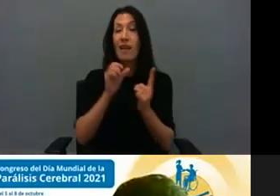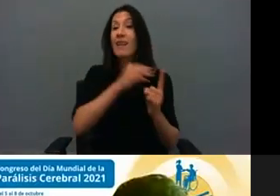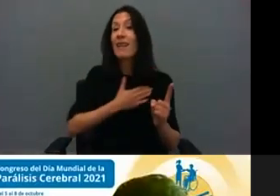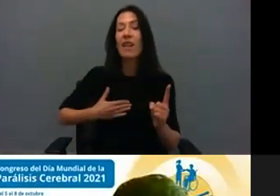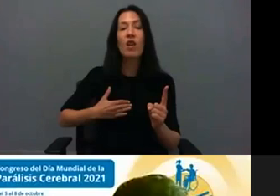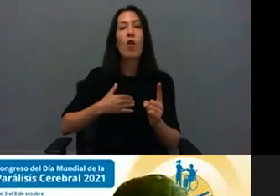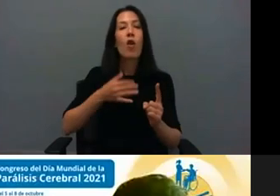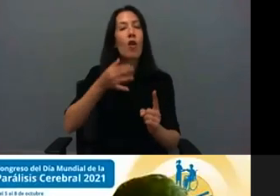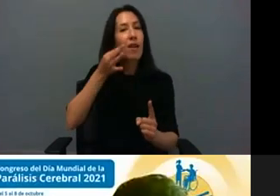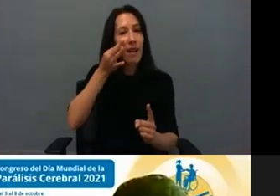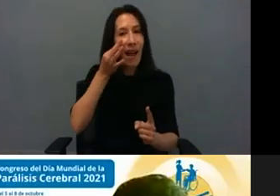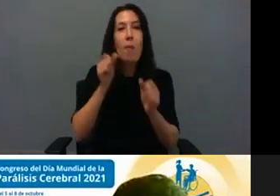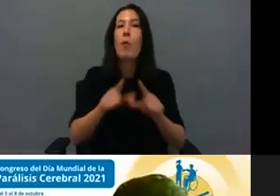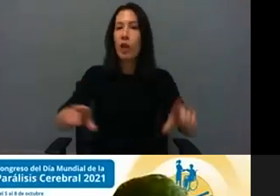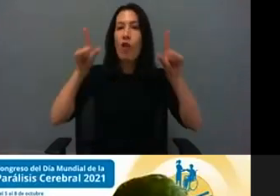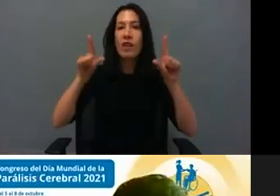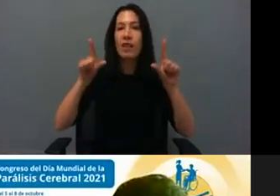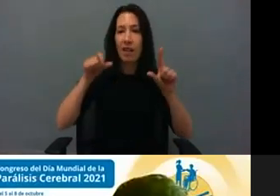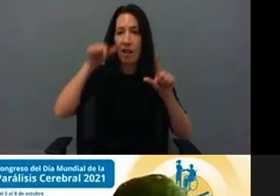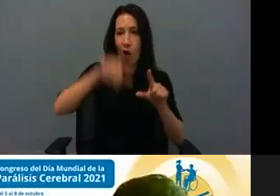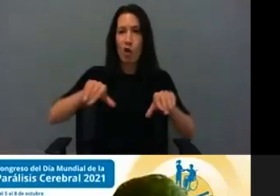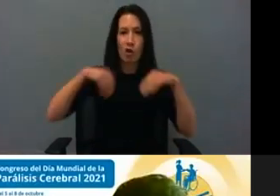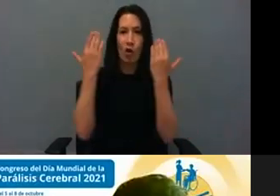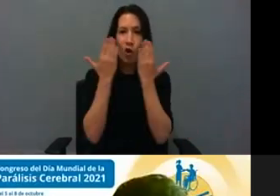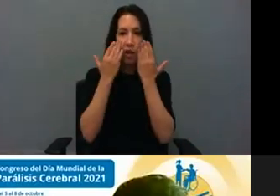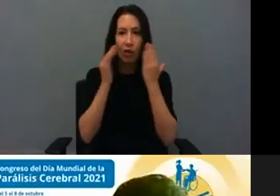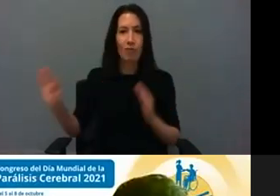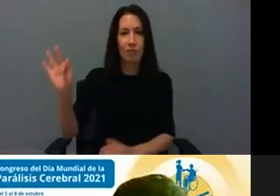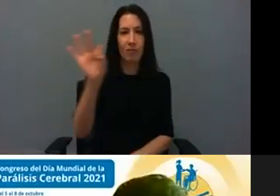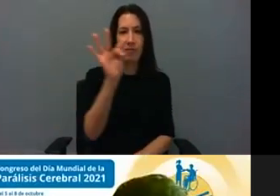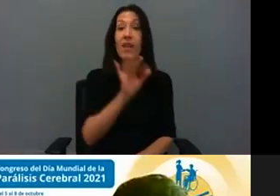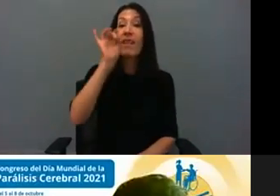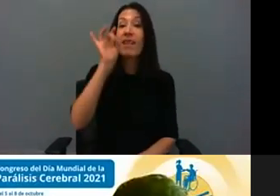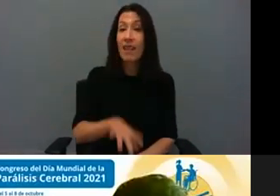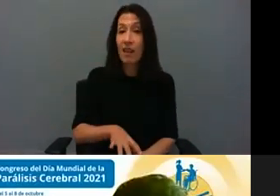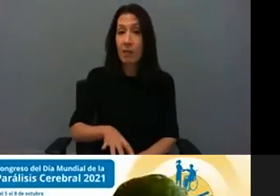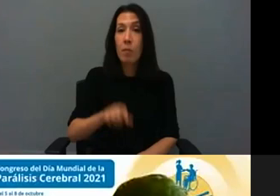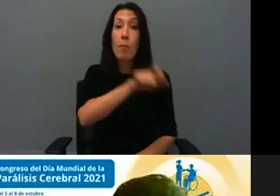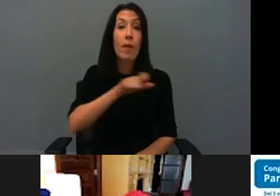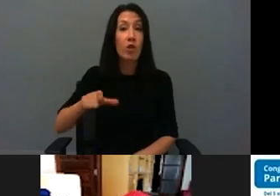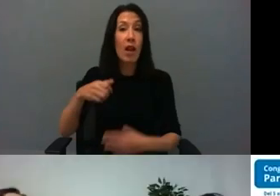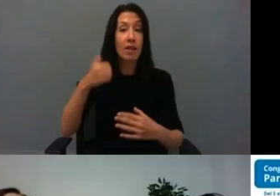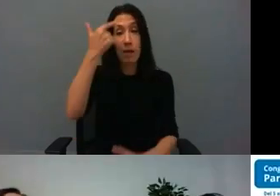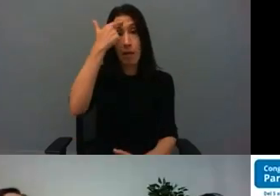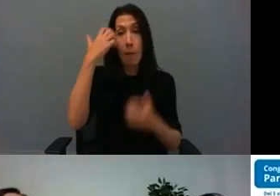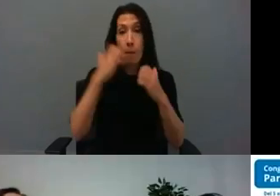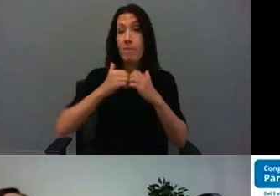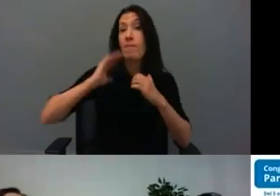verdaderas protagonistas de este congreso, a las personas con parálisis